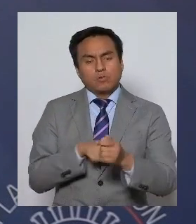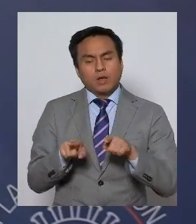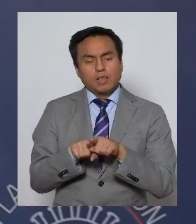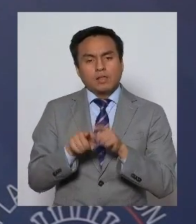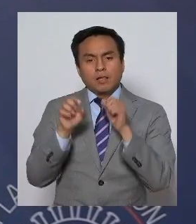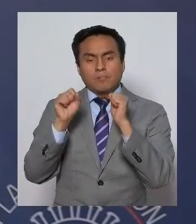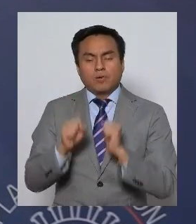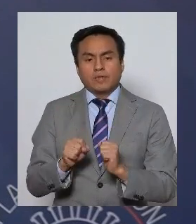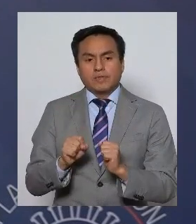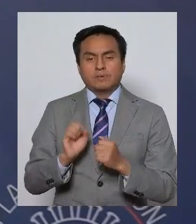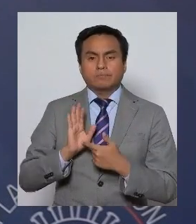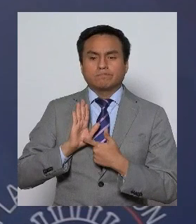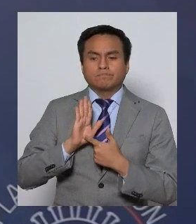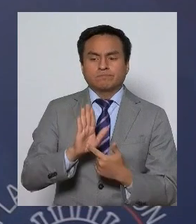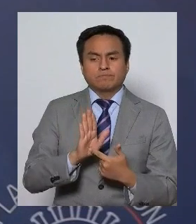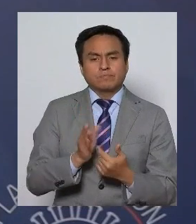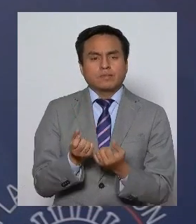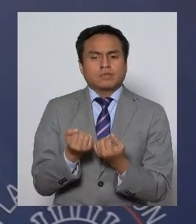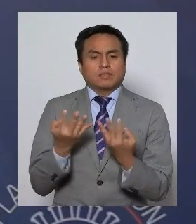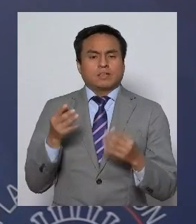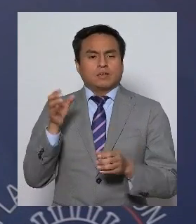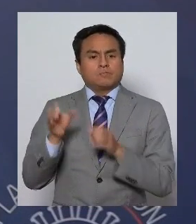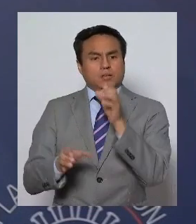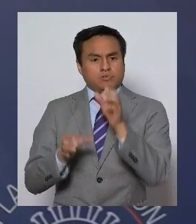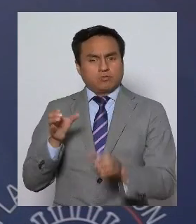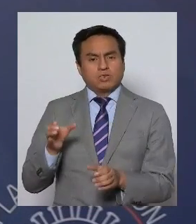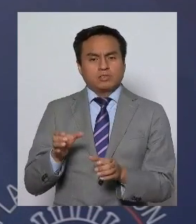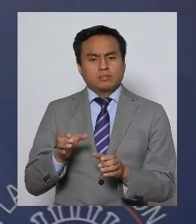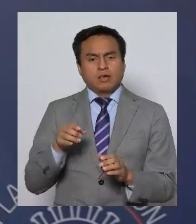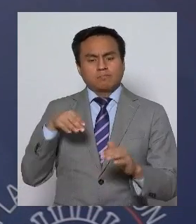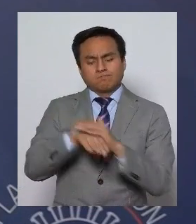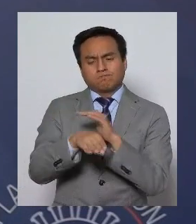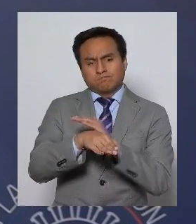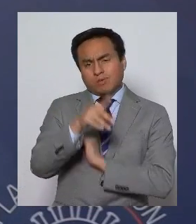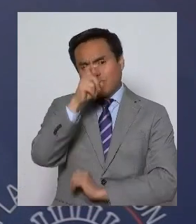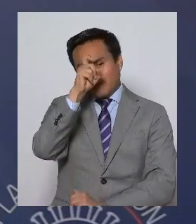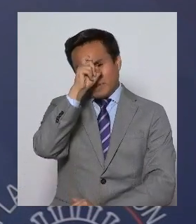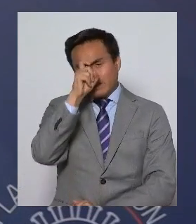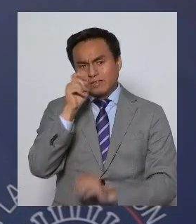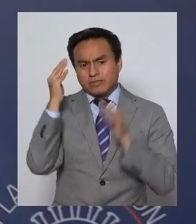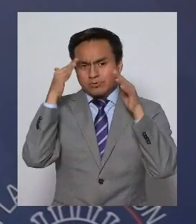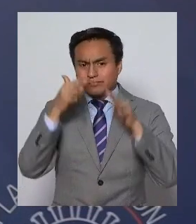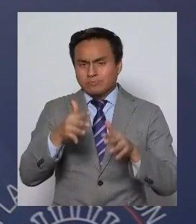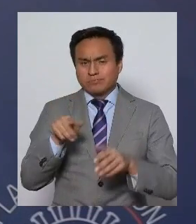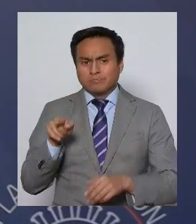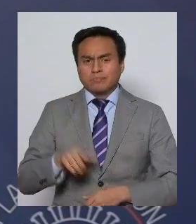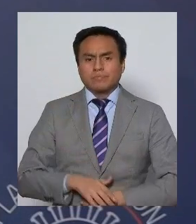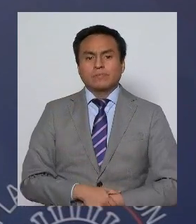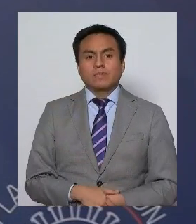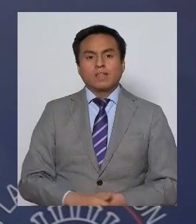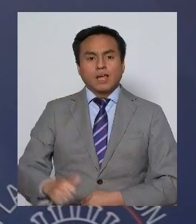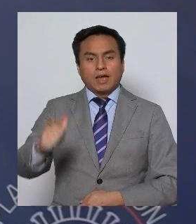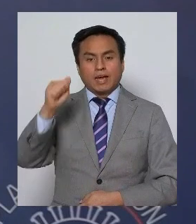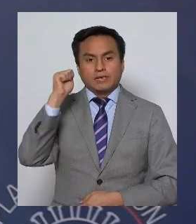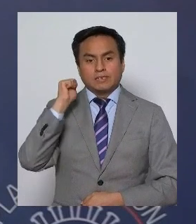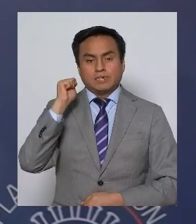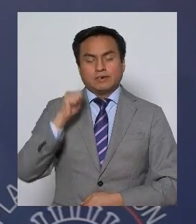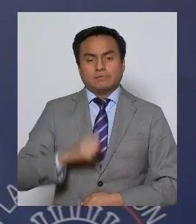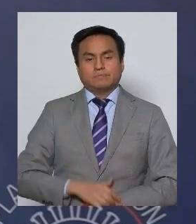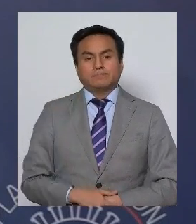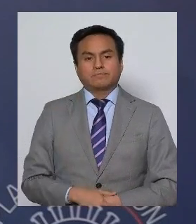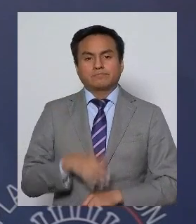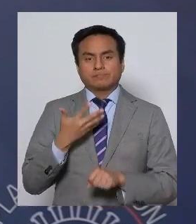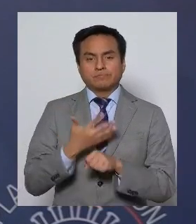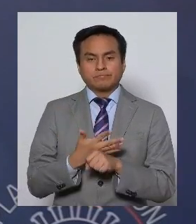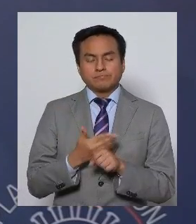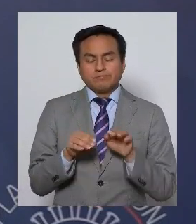poder dar cuenta de la cantidad de personas que se están hospitalizando. El día de ayer